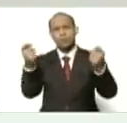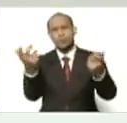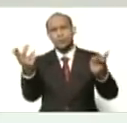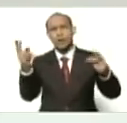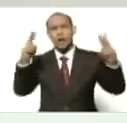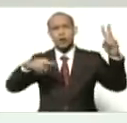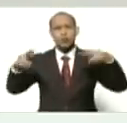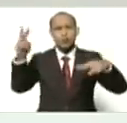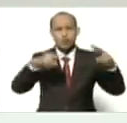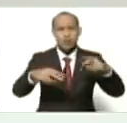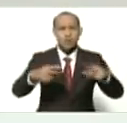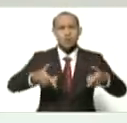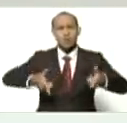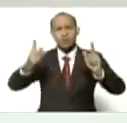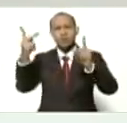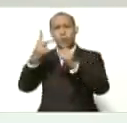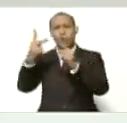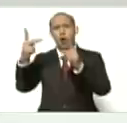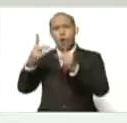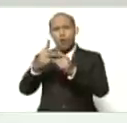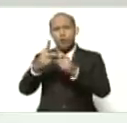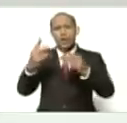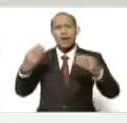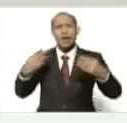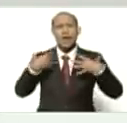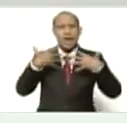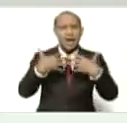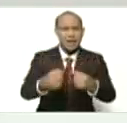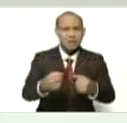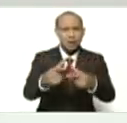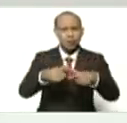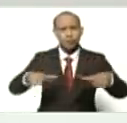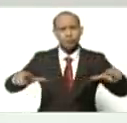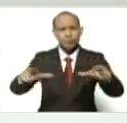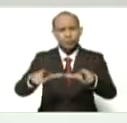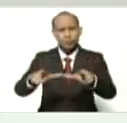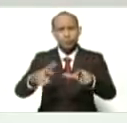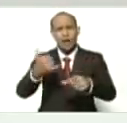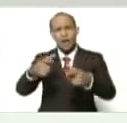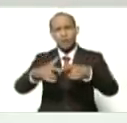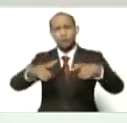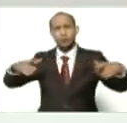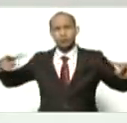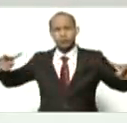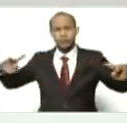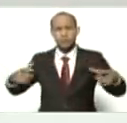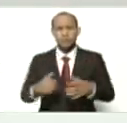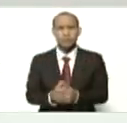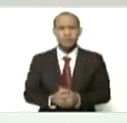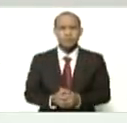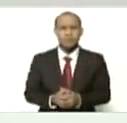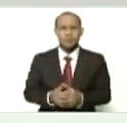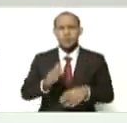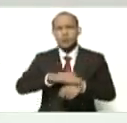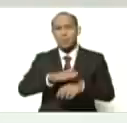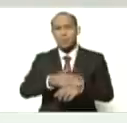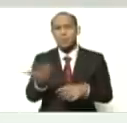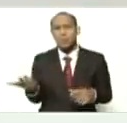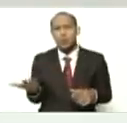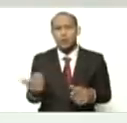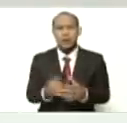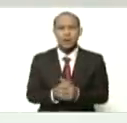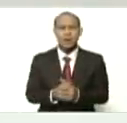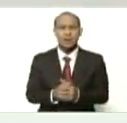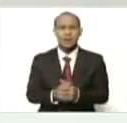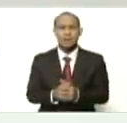activados hoteles sanitario en estas entidades que han tenido un crecimiento debido a la circulación